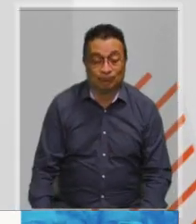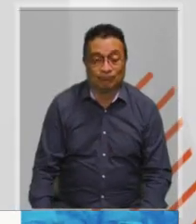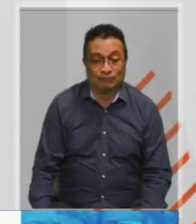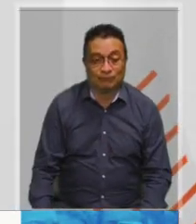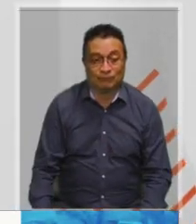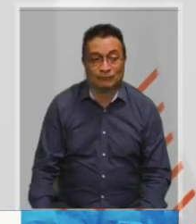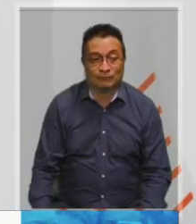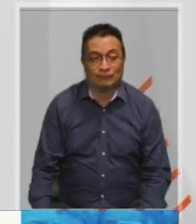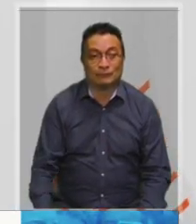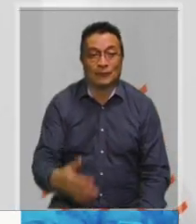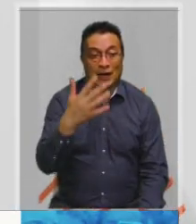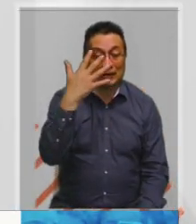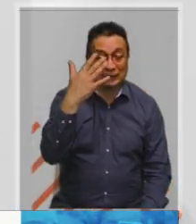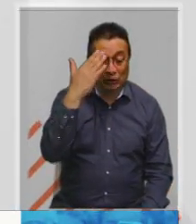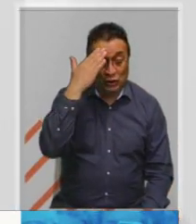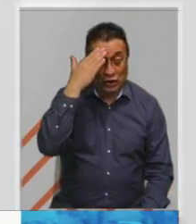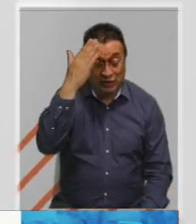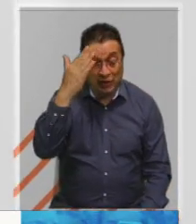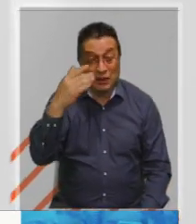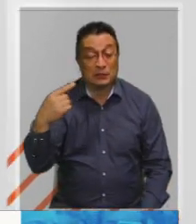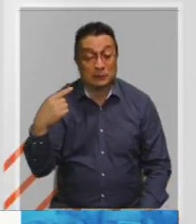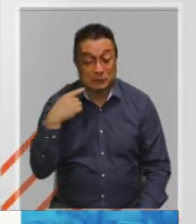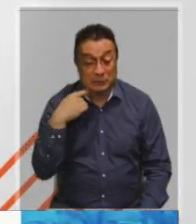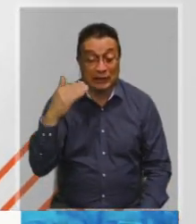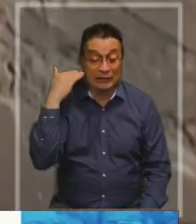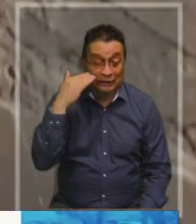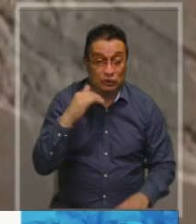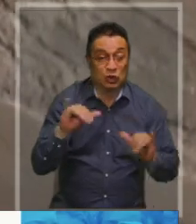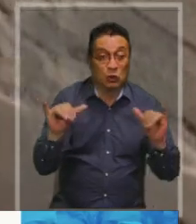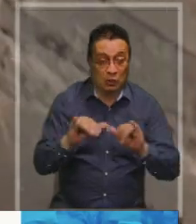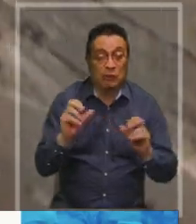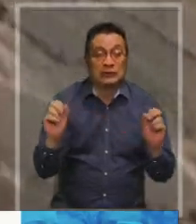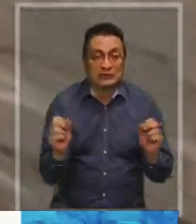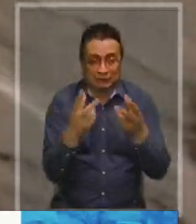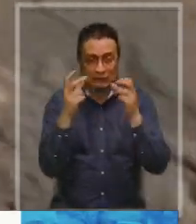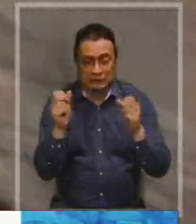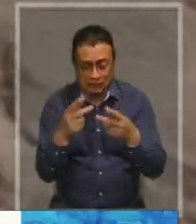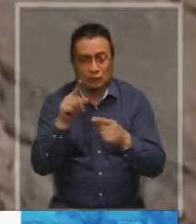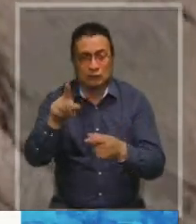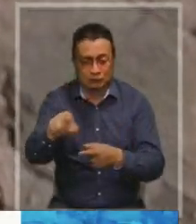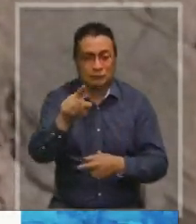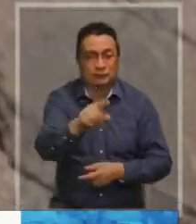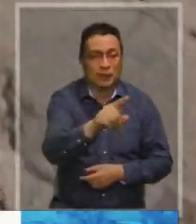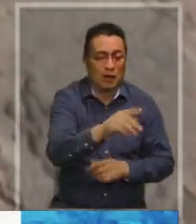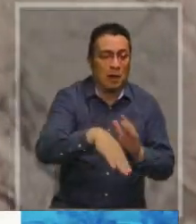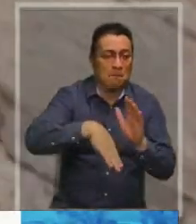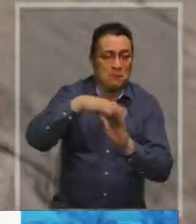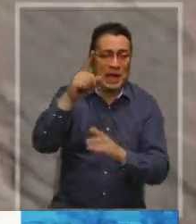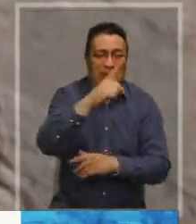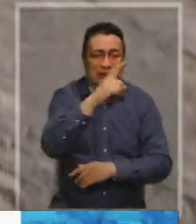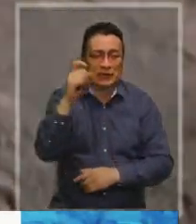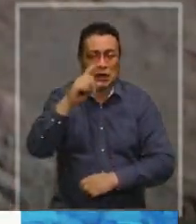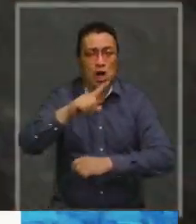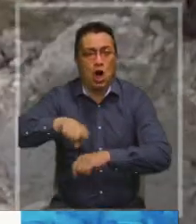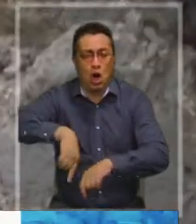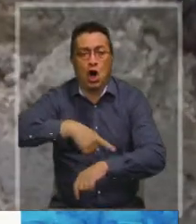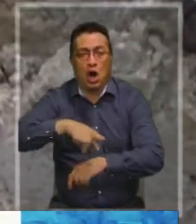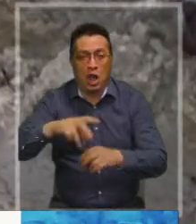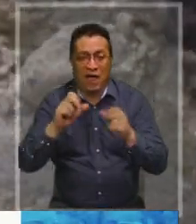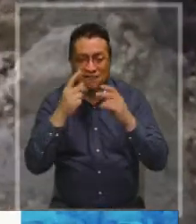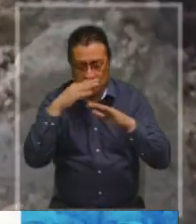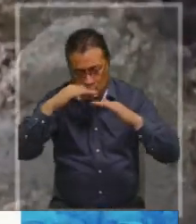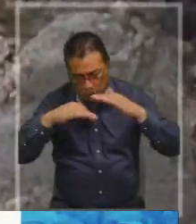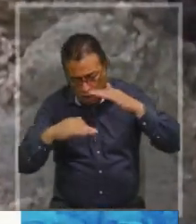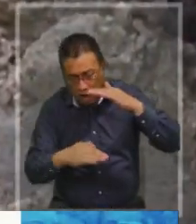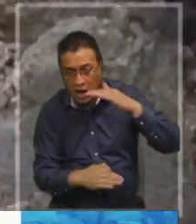A 5 días de la tragedia, niños y bebés siguen siendo rescatados con vida. Más de 100 horas sobreviviendo bajo los escombros.